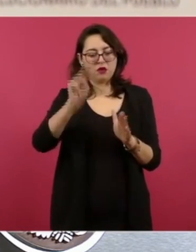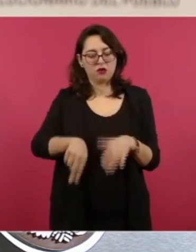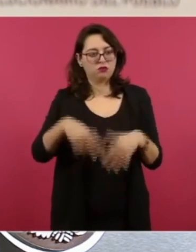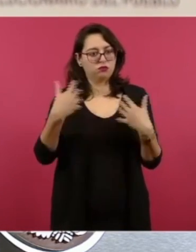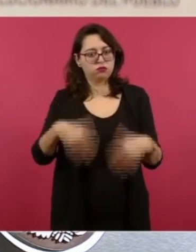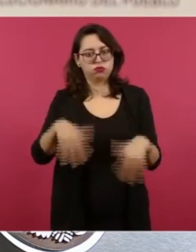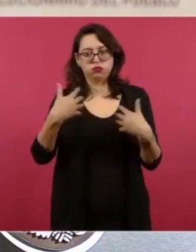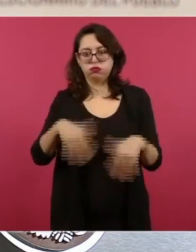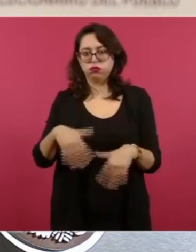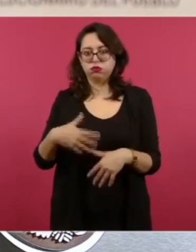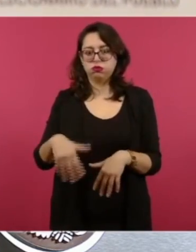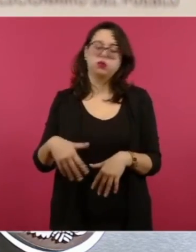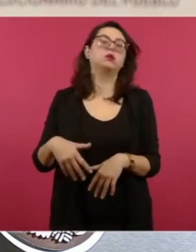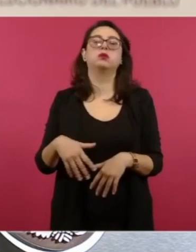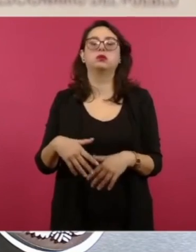que fue